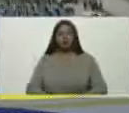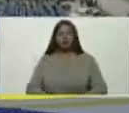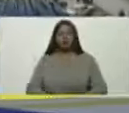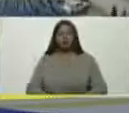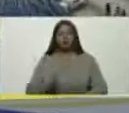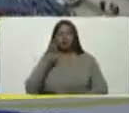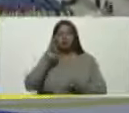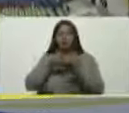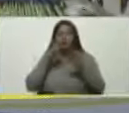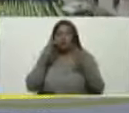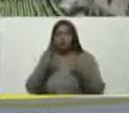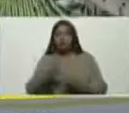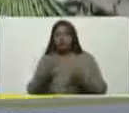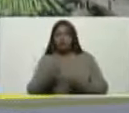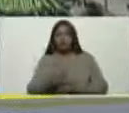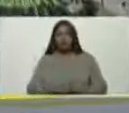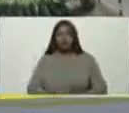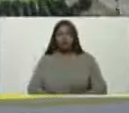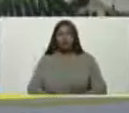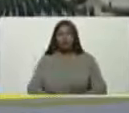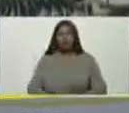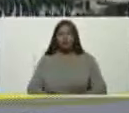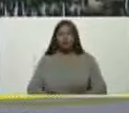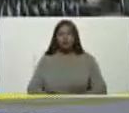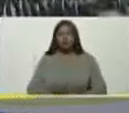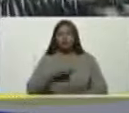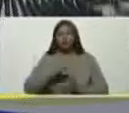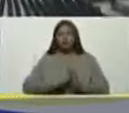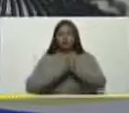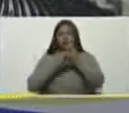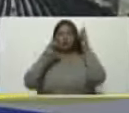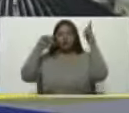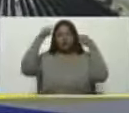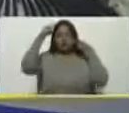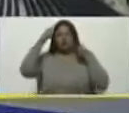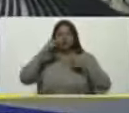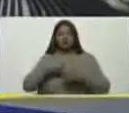Estaba en lo cierto nuestro comandante Chávez.